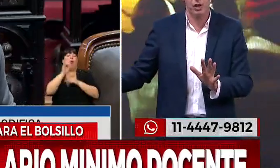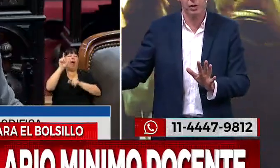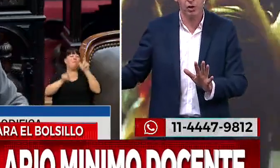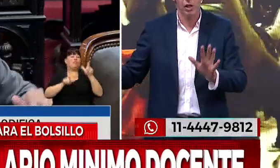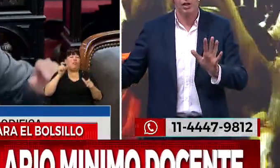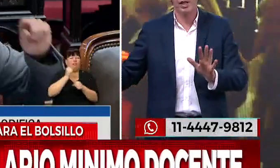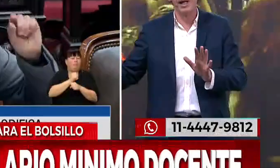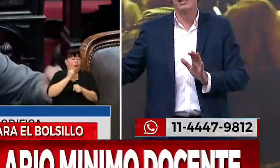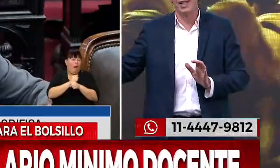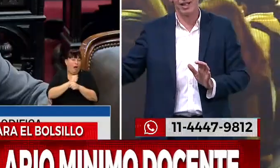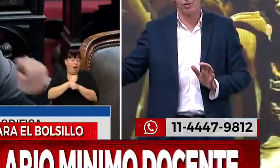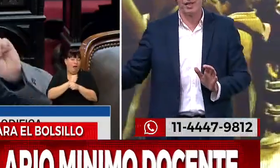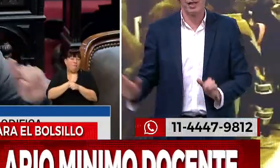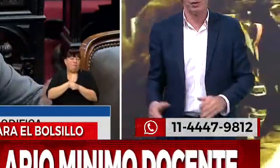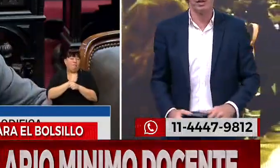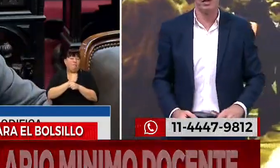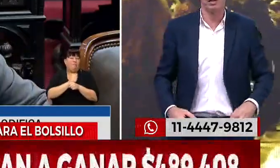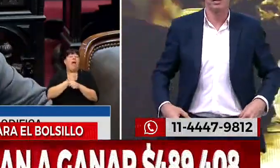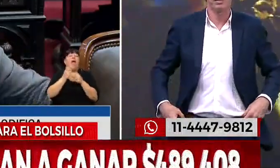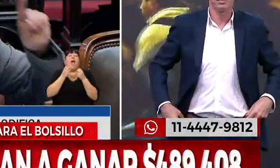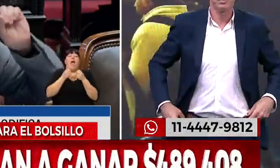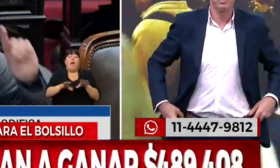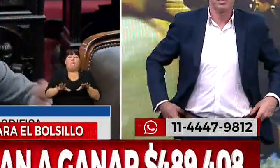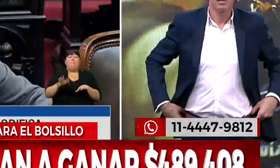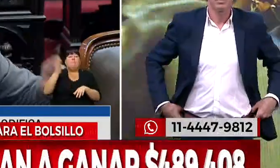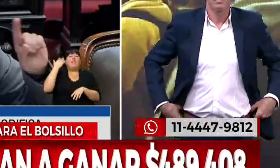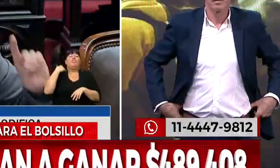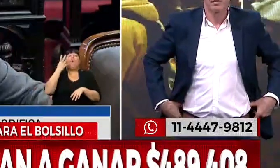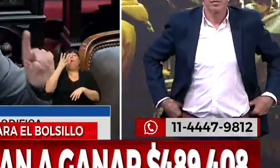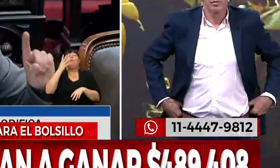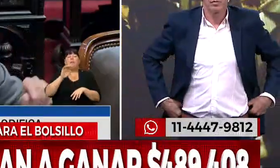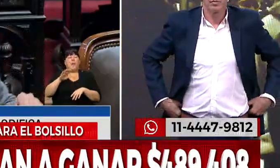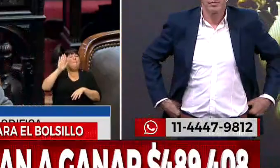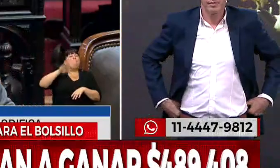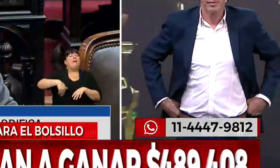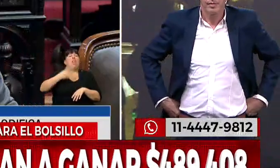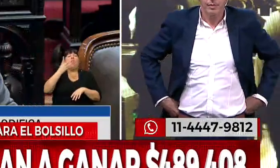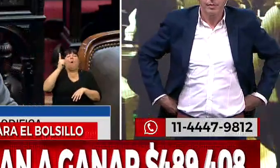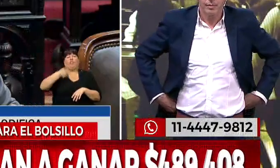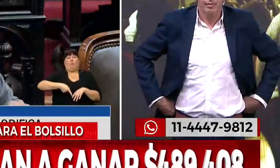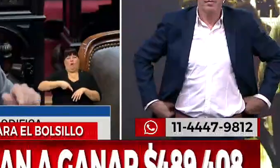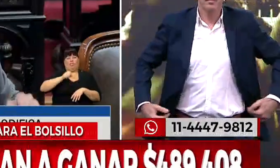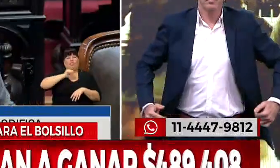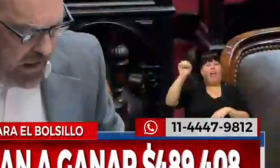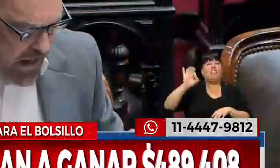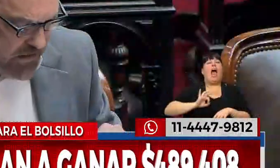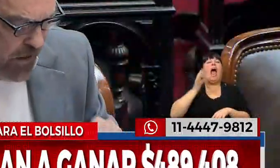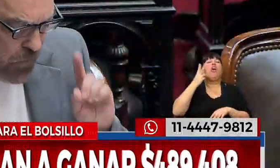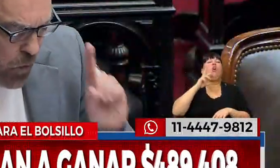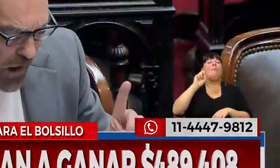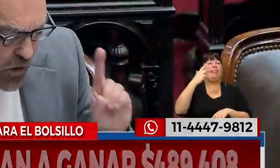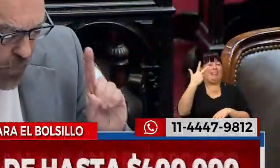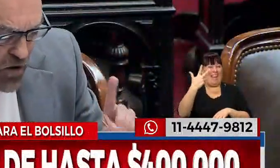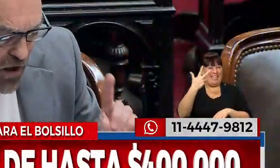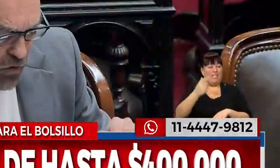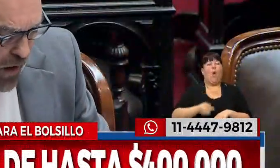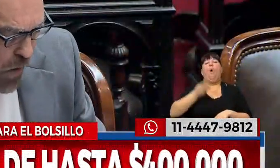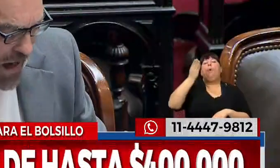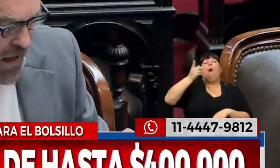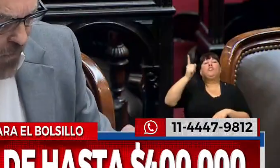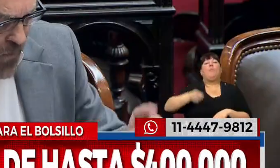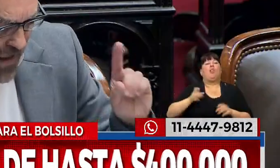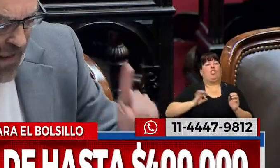con el proyecto de Sergio maa lubertino bueno es parte del doble discurso y de la doble moral en la política y en